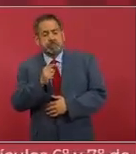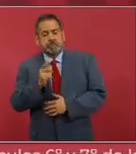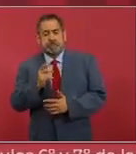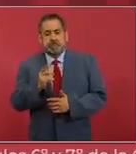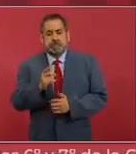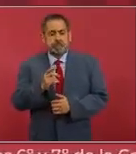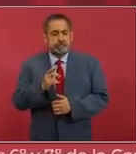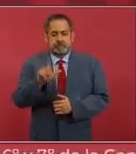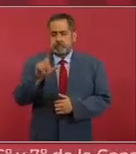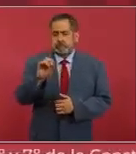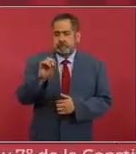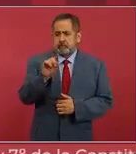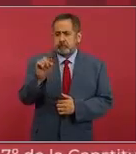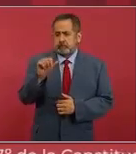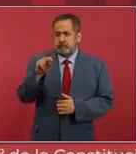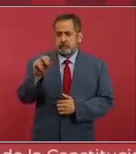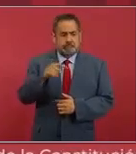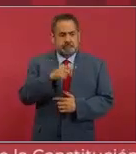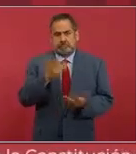Lozano,